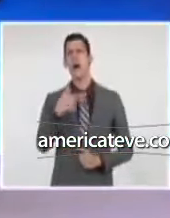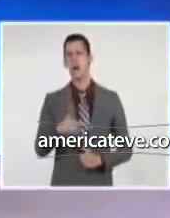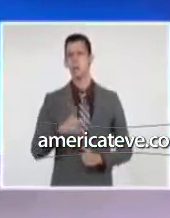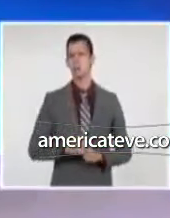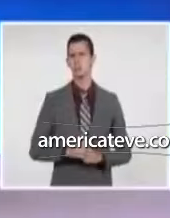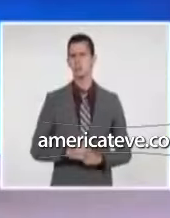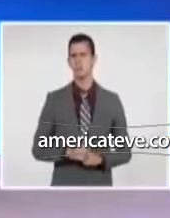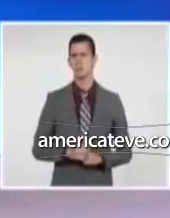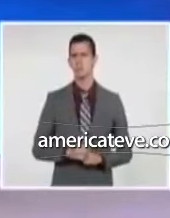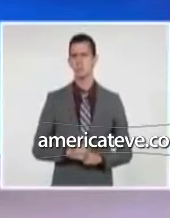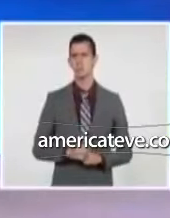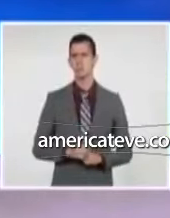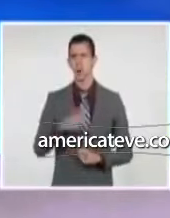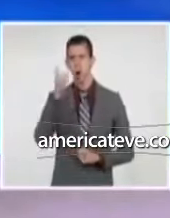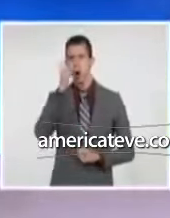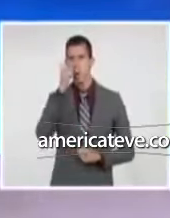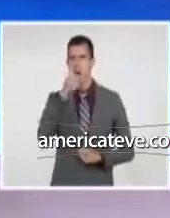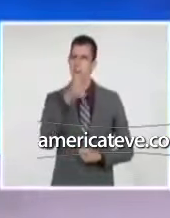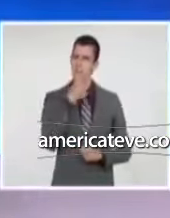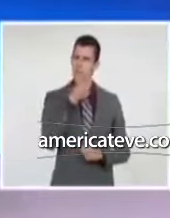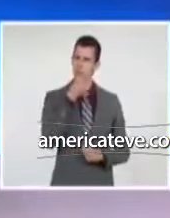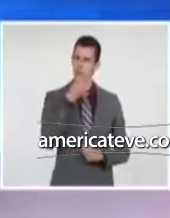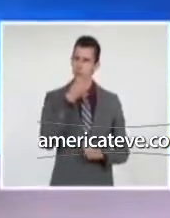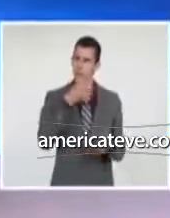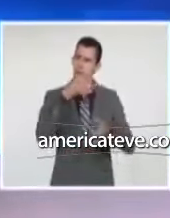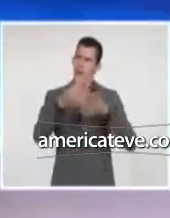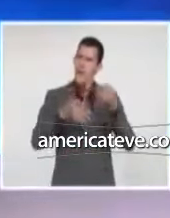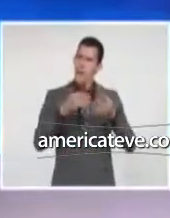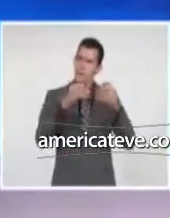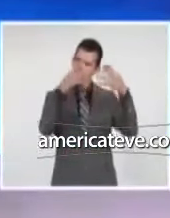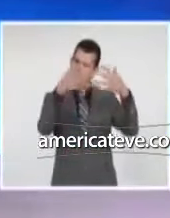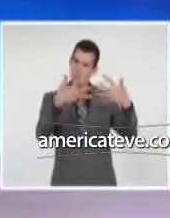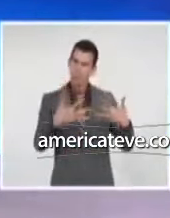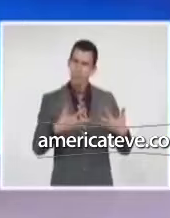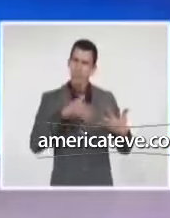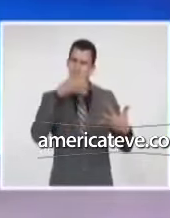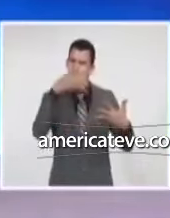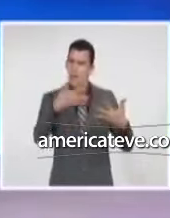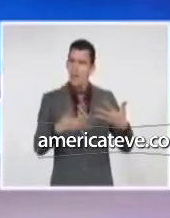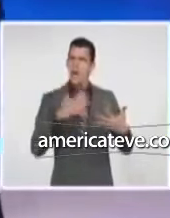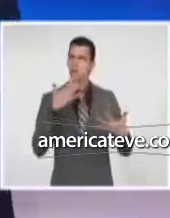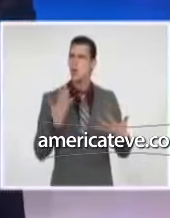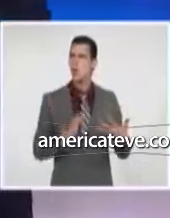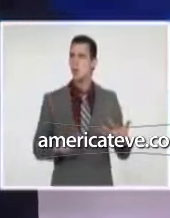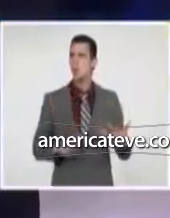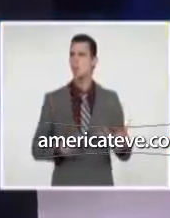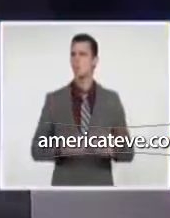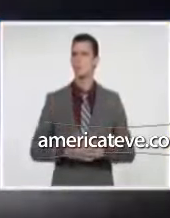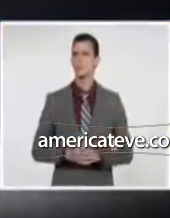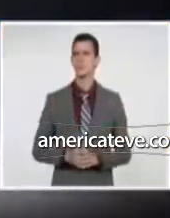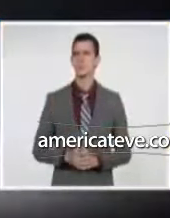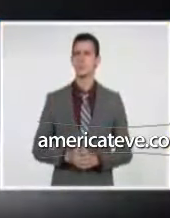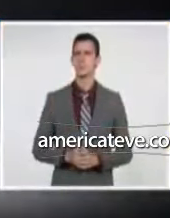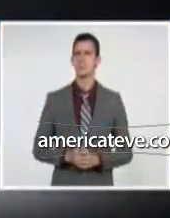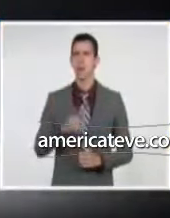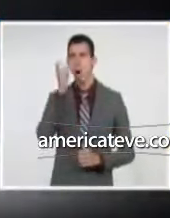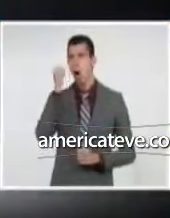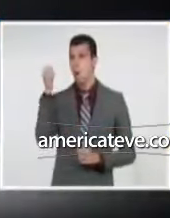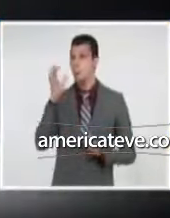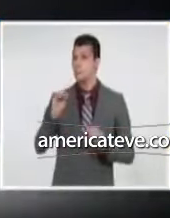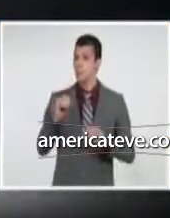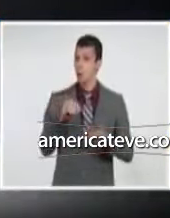este serio periodista en su muy objetivo espacio de análisis desde miami vamos a verlo lo que está ocurriendo